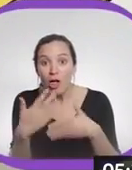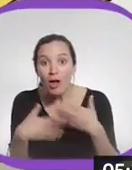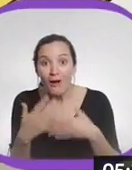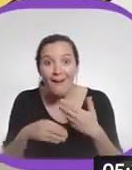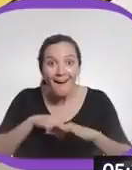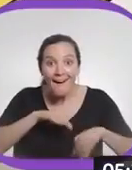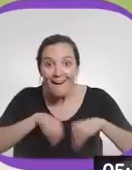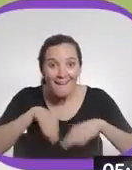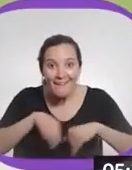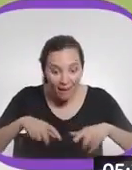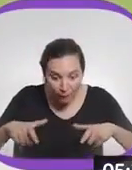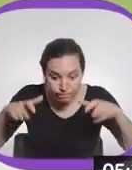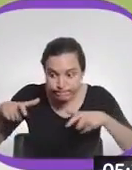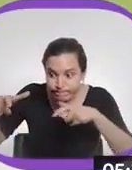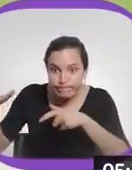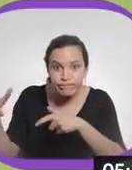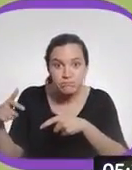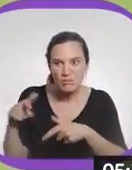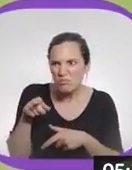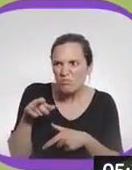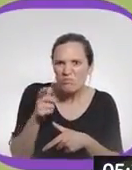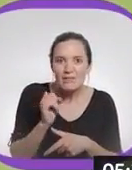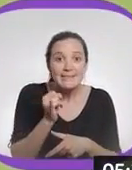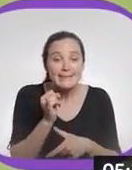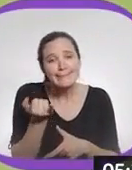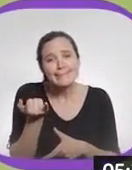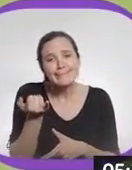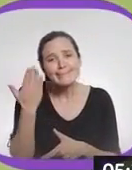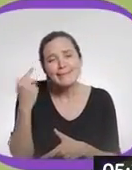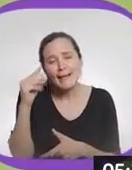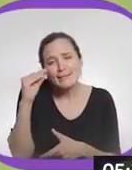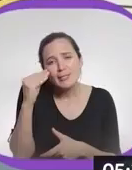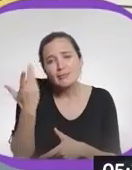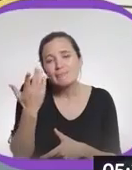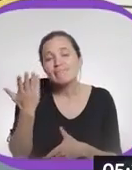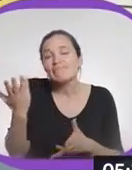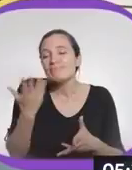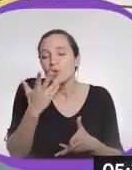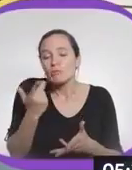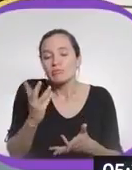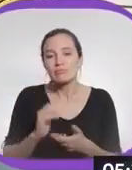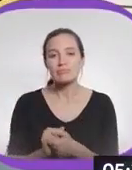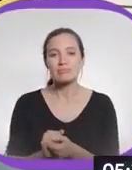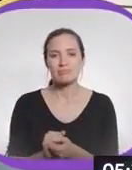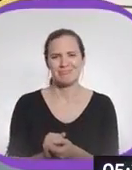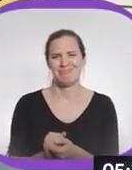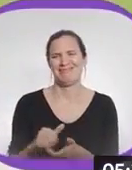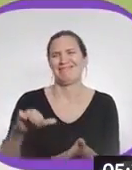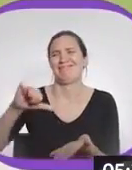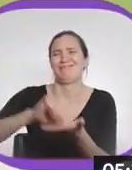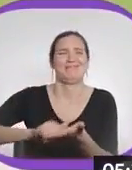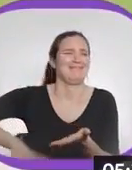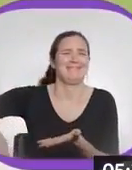¡Jugando en los agujeros que cabé! ¿Tú hiciste eso? Sí, anoche estaba muy inspirado. ¡Chicos! ¡Sparky destrozó la